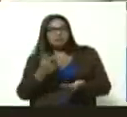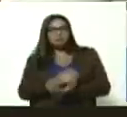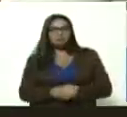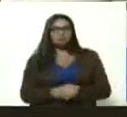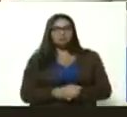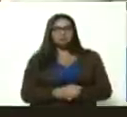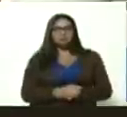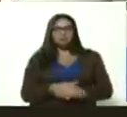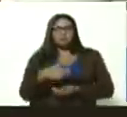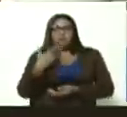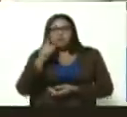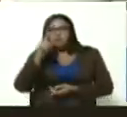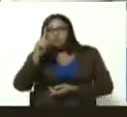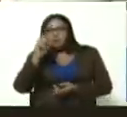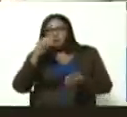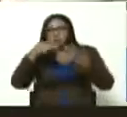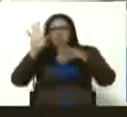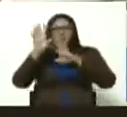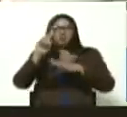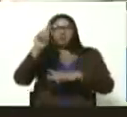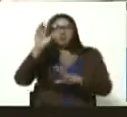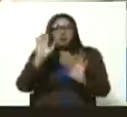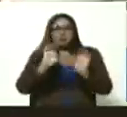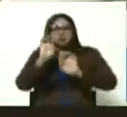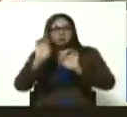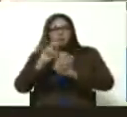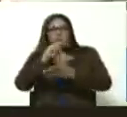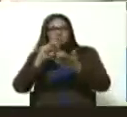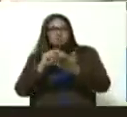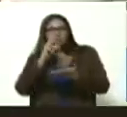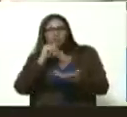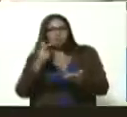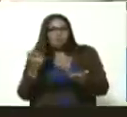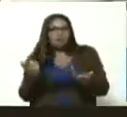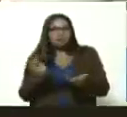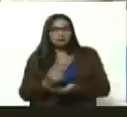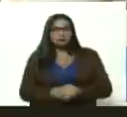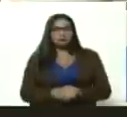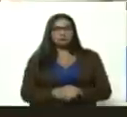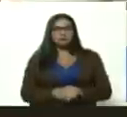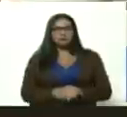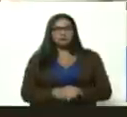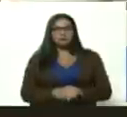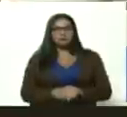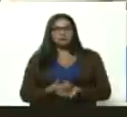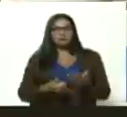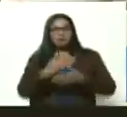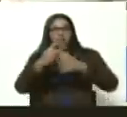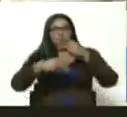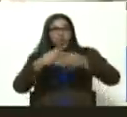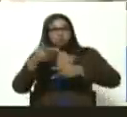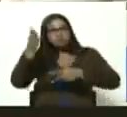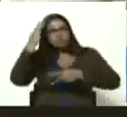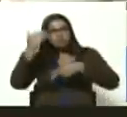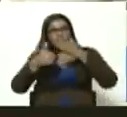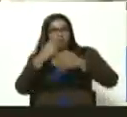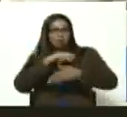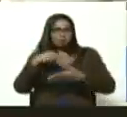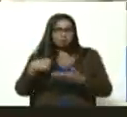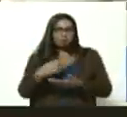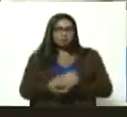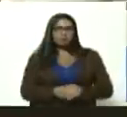pudiera ser que una de por allá personas el promedio nacional no sabe más los productores que que nosotros